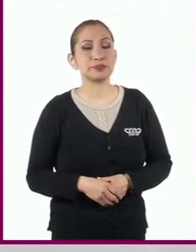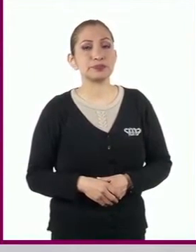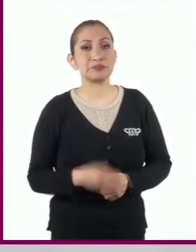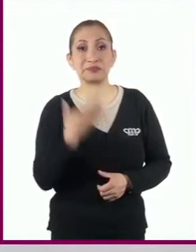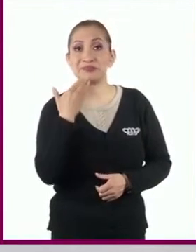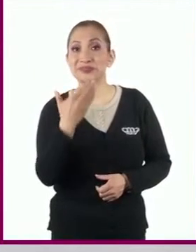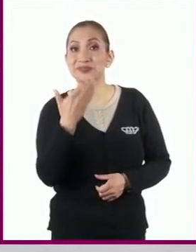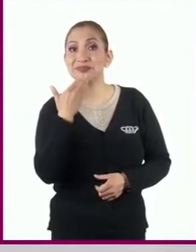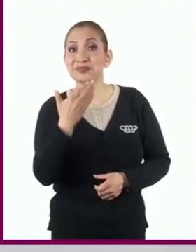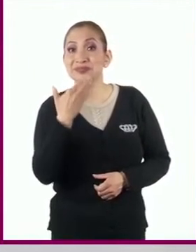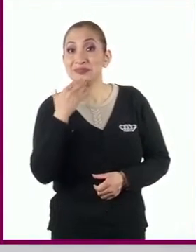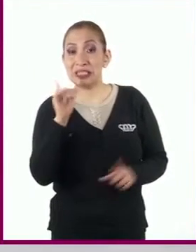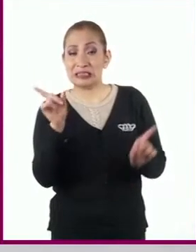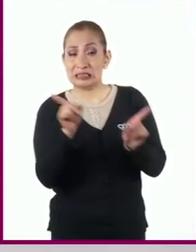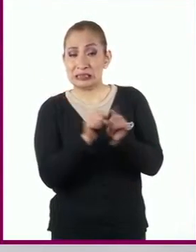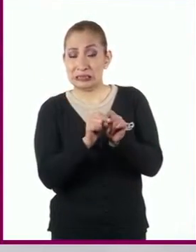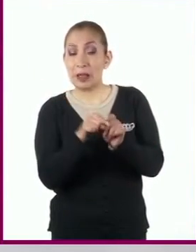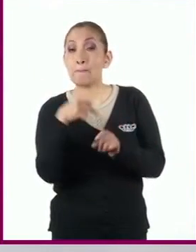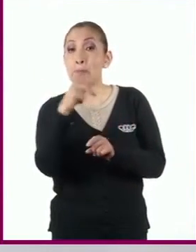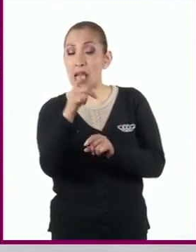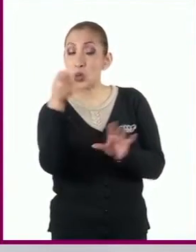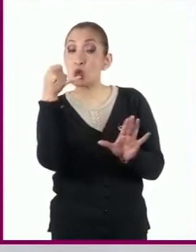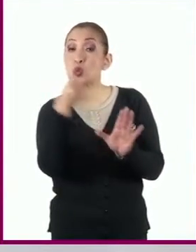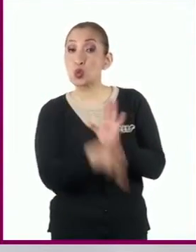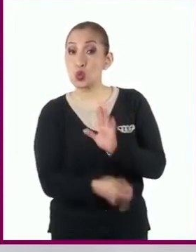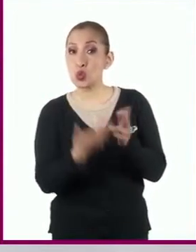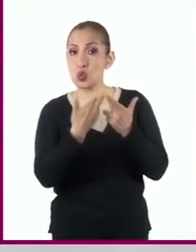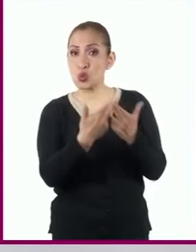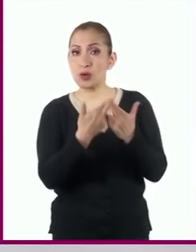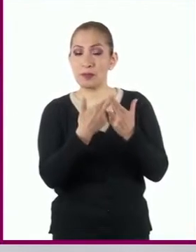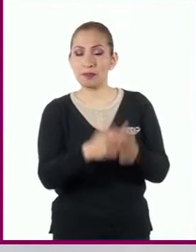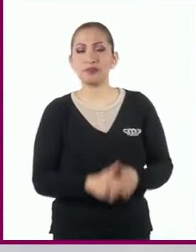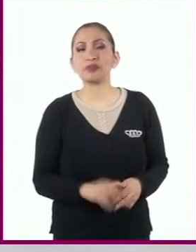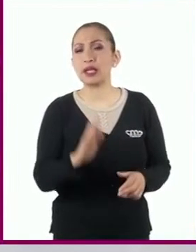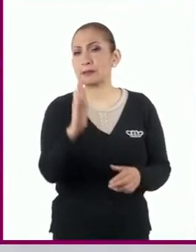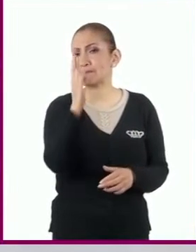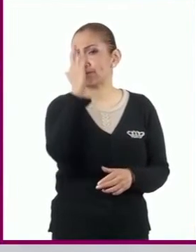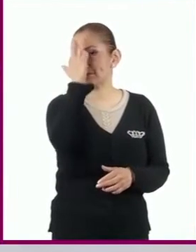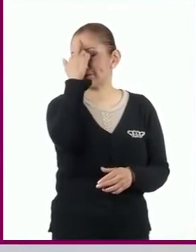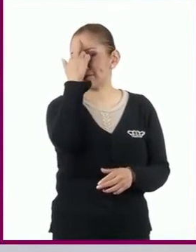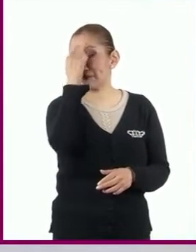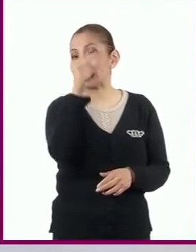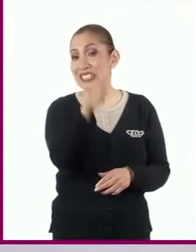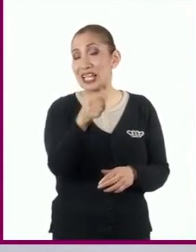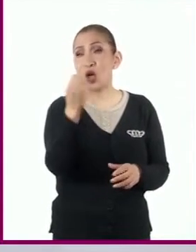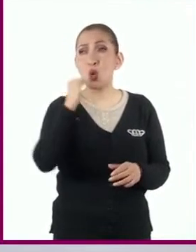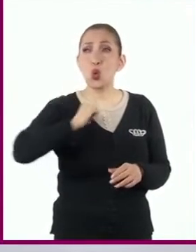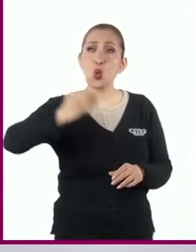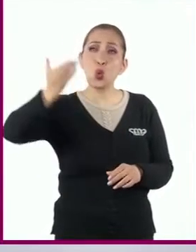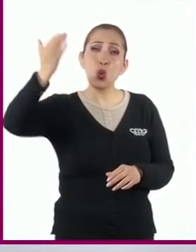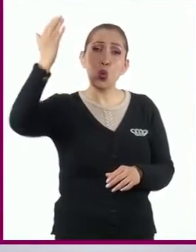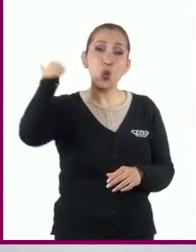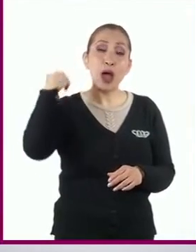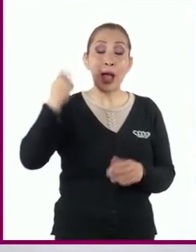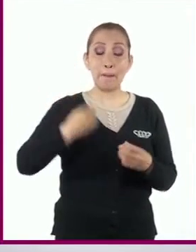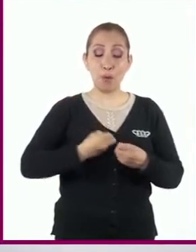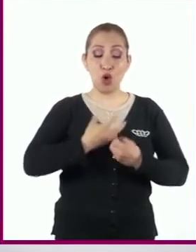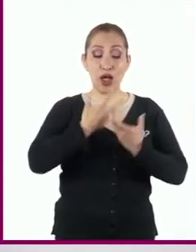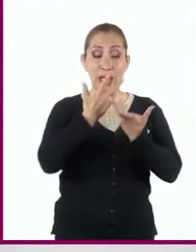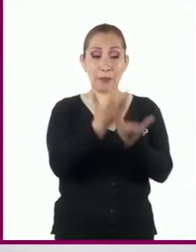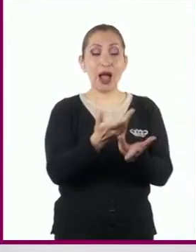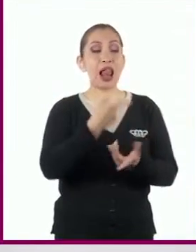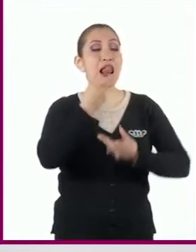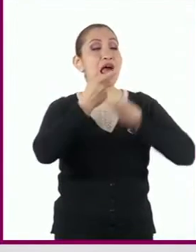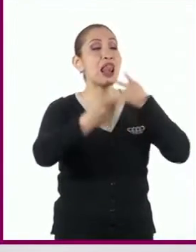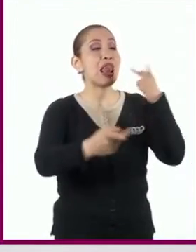Muy bien, fue breve pero sustancioso. Recordemos que desde la antigüedad los poemas se